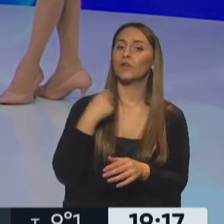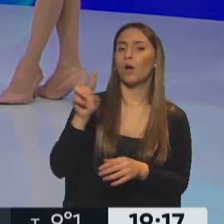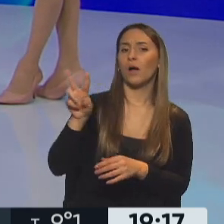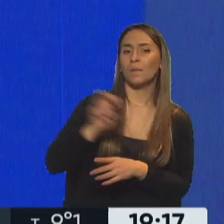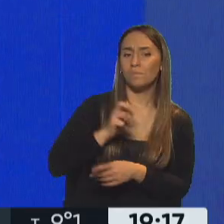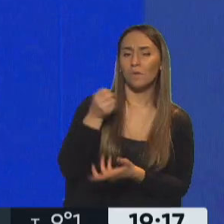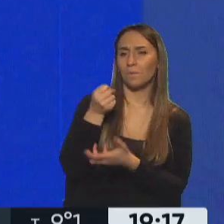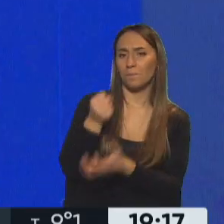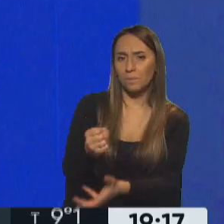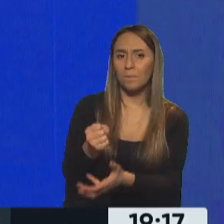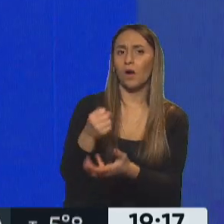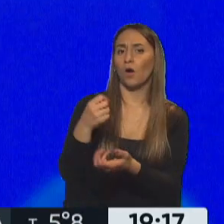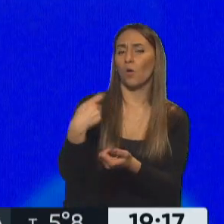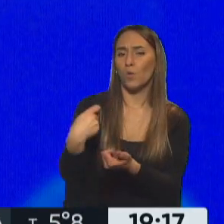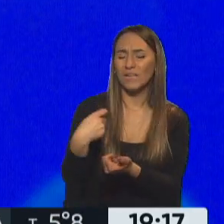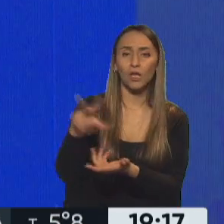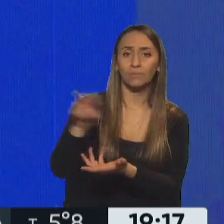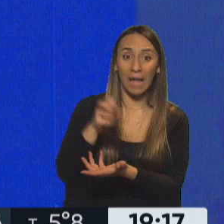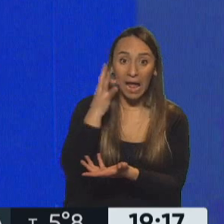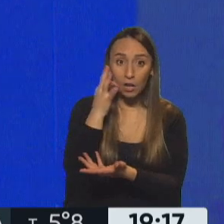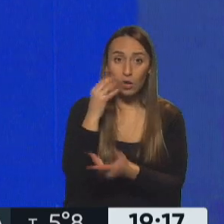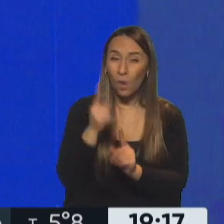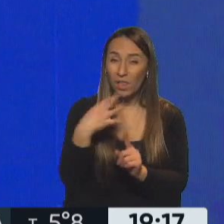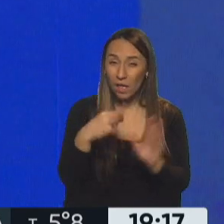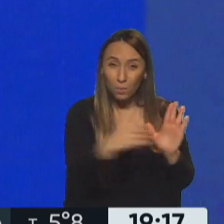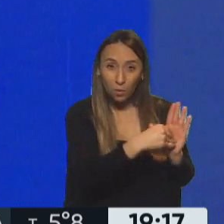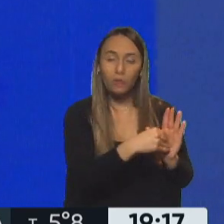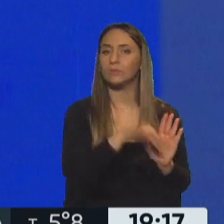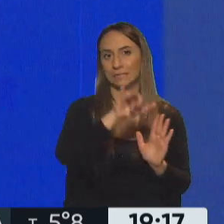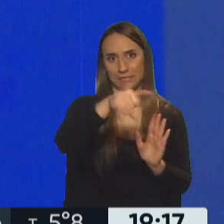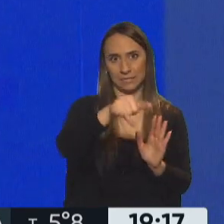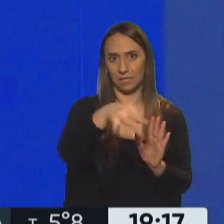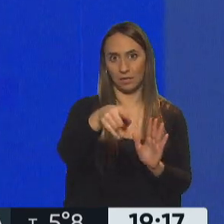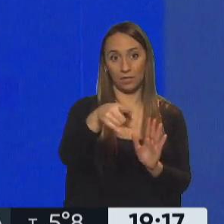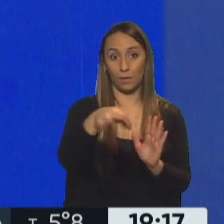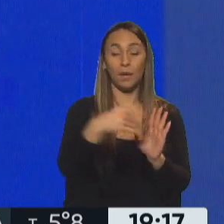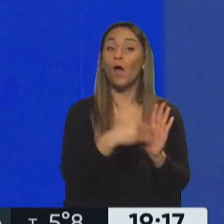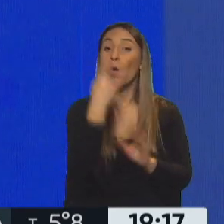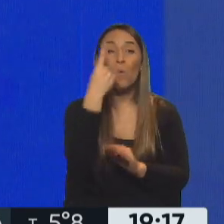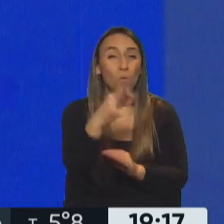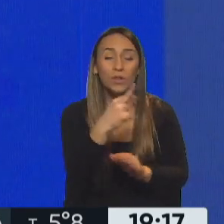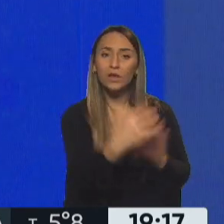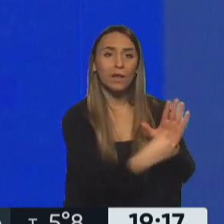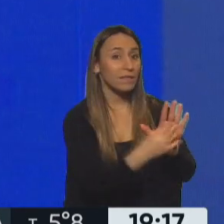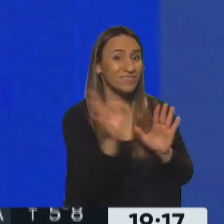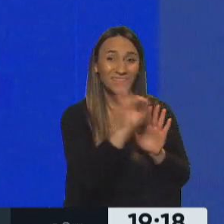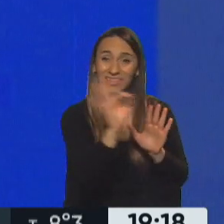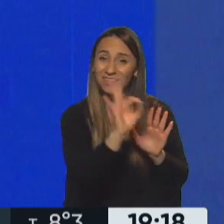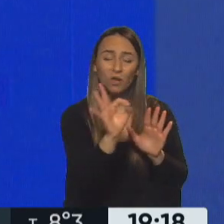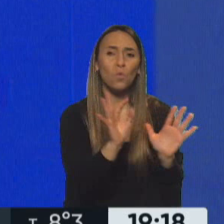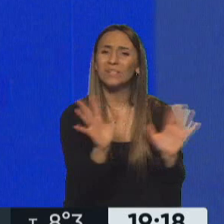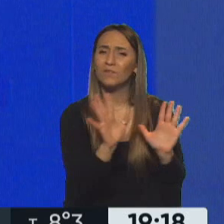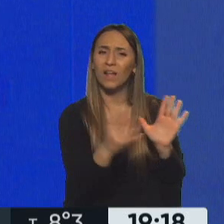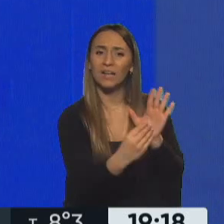o jubilación? ¿Qué respondemos? Sí, Diani. Hay que inscribirse. El único universo que no se va a tener que inscribir al formulario